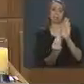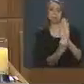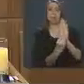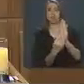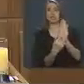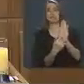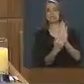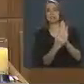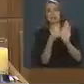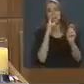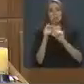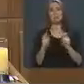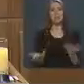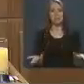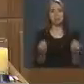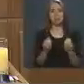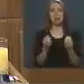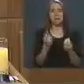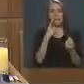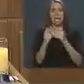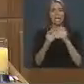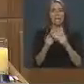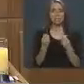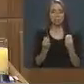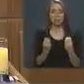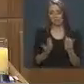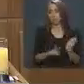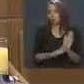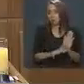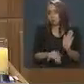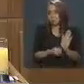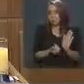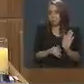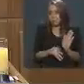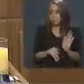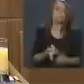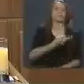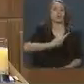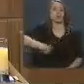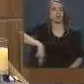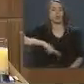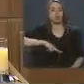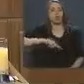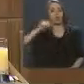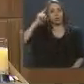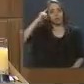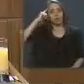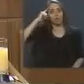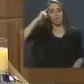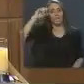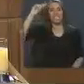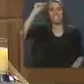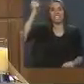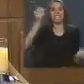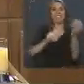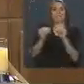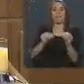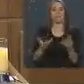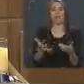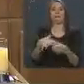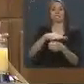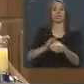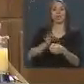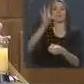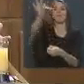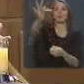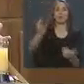riesgo? ¿Para qué? ¿Qué sentido tiene nosotros mismos inventarnos una situación que yo